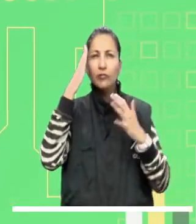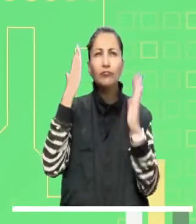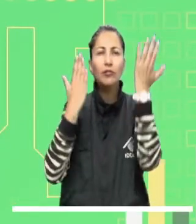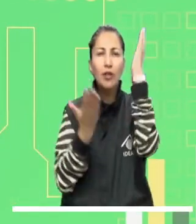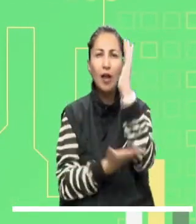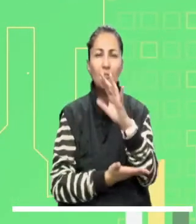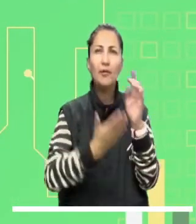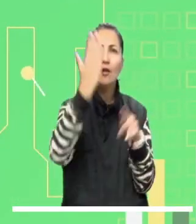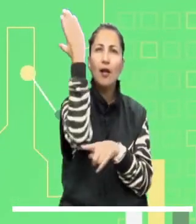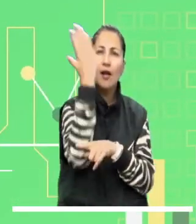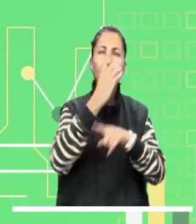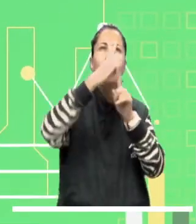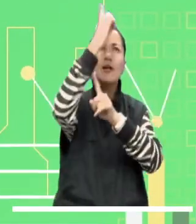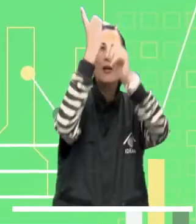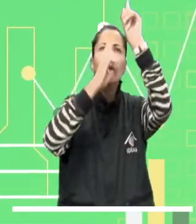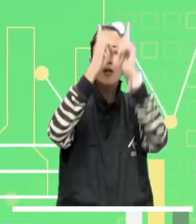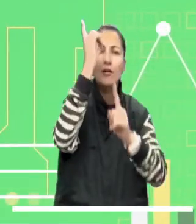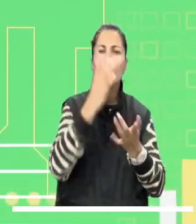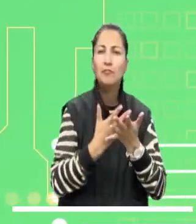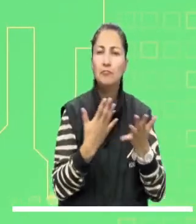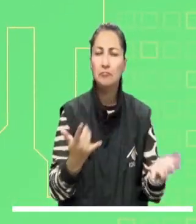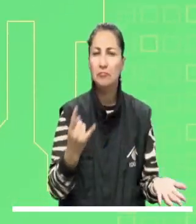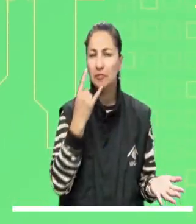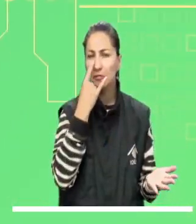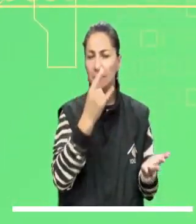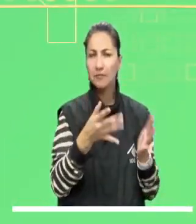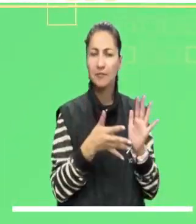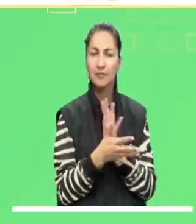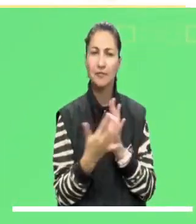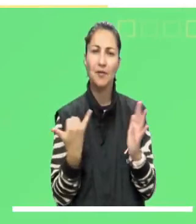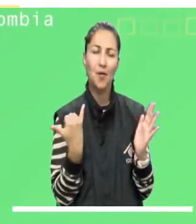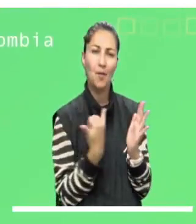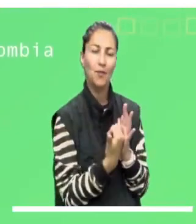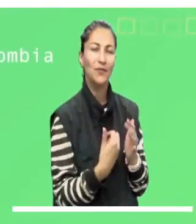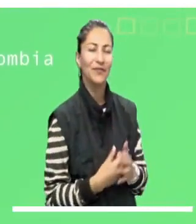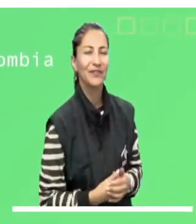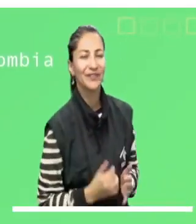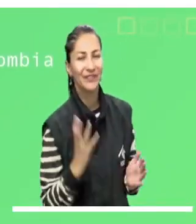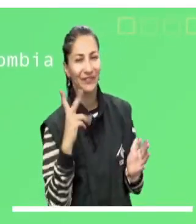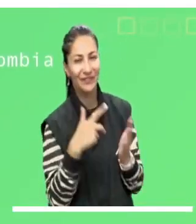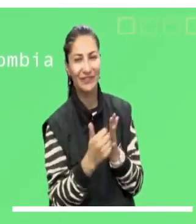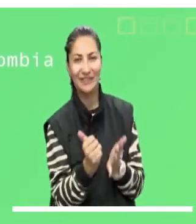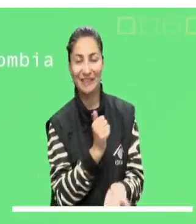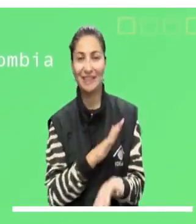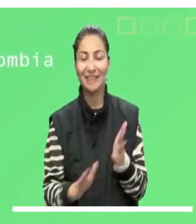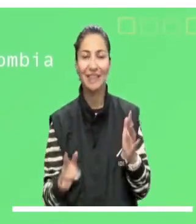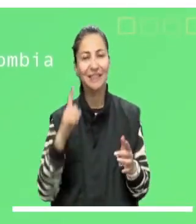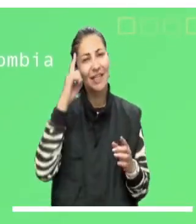a nivel municipal, cifras de deforestación, estadísticas de rayos y otros datos de interés.